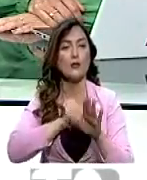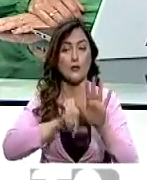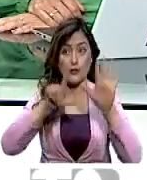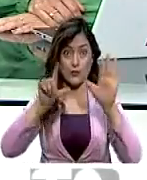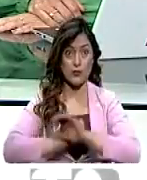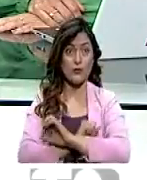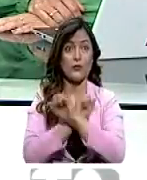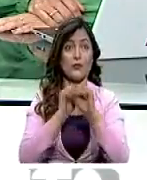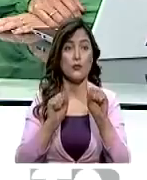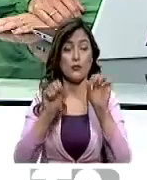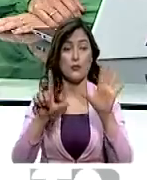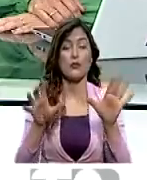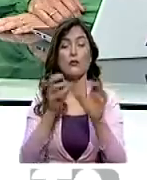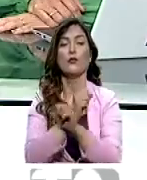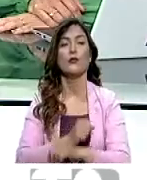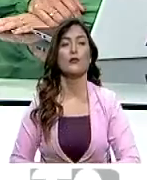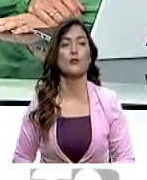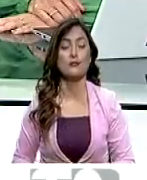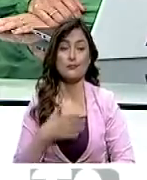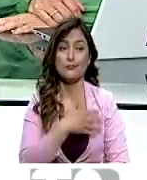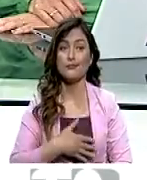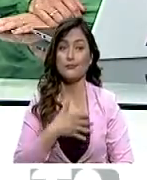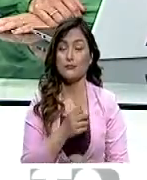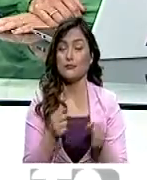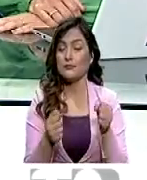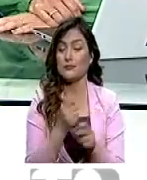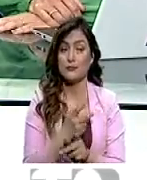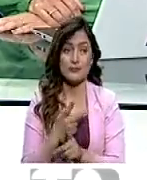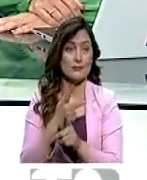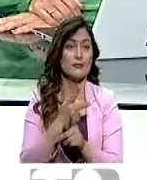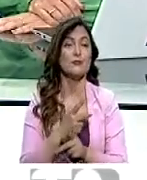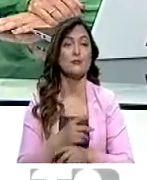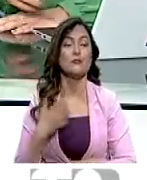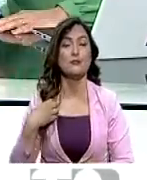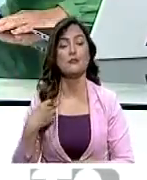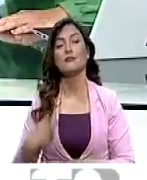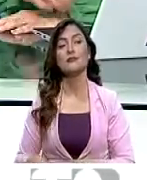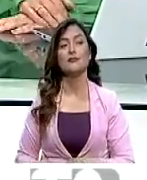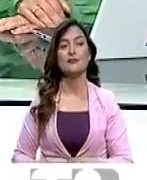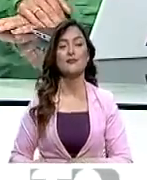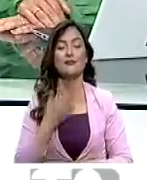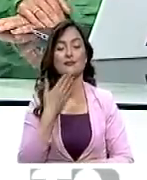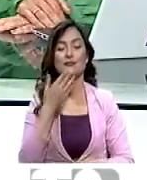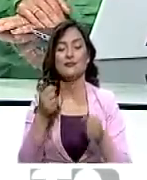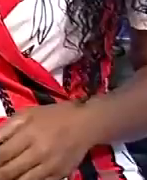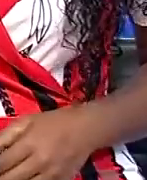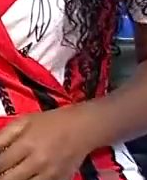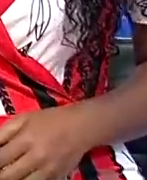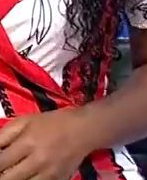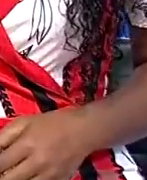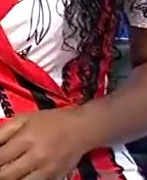la mañana hasta las 7 de la noche. Por favor, manejen con mucha precaución para evitar accidentes. Gracias a la Wincha de